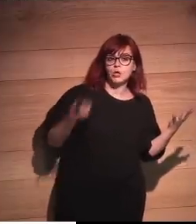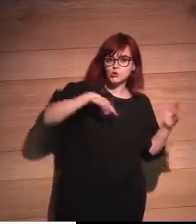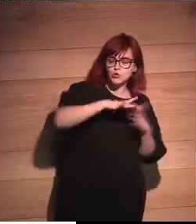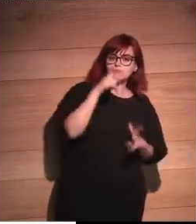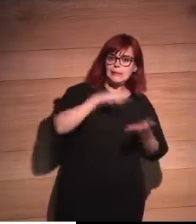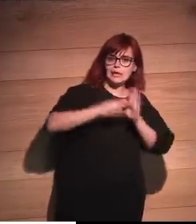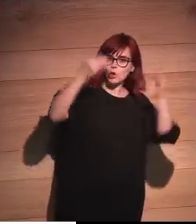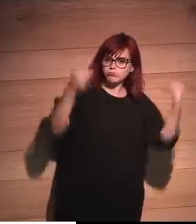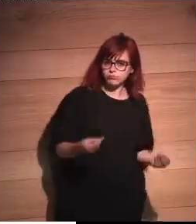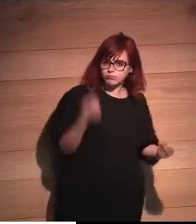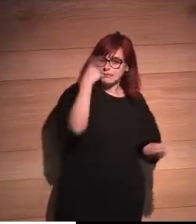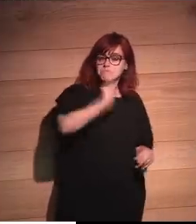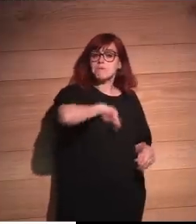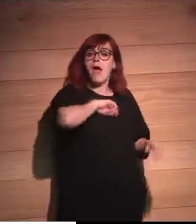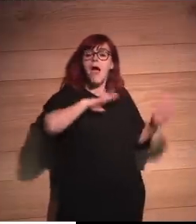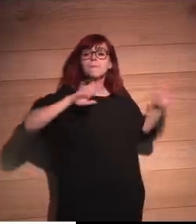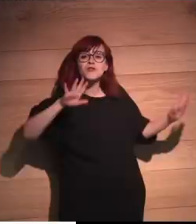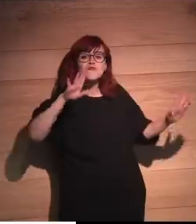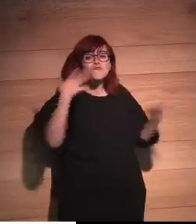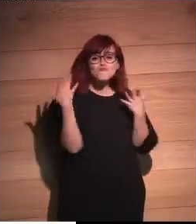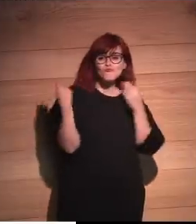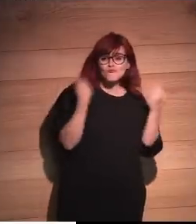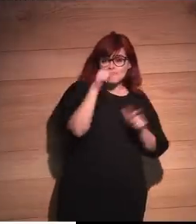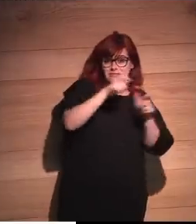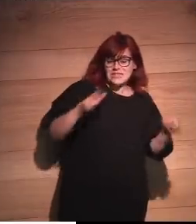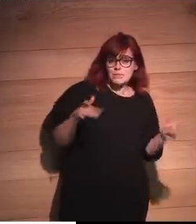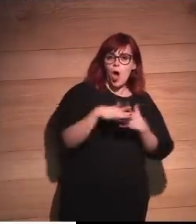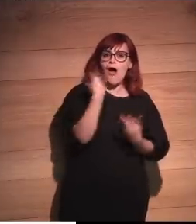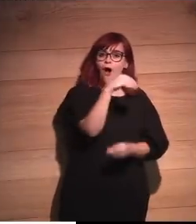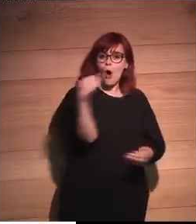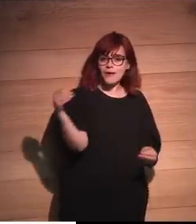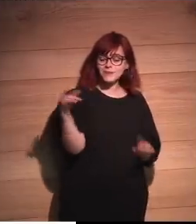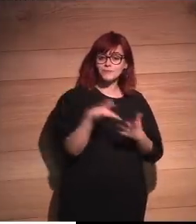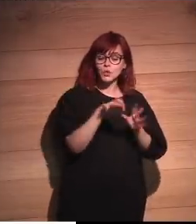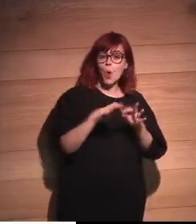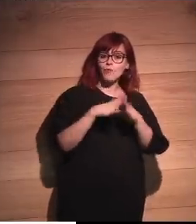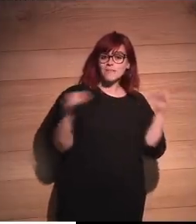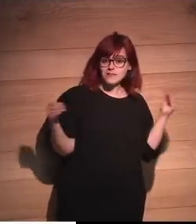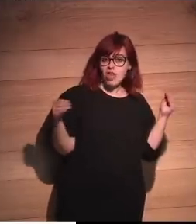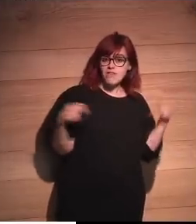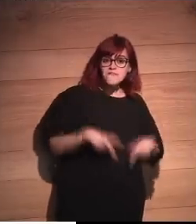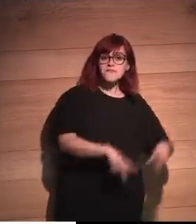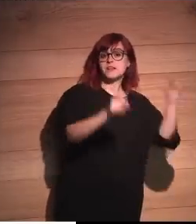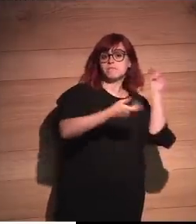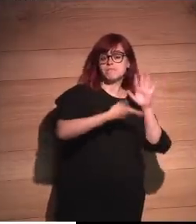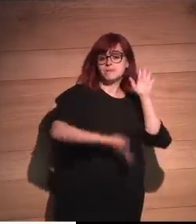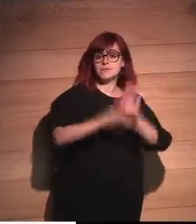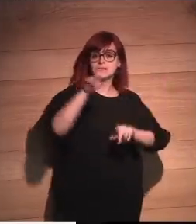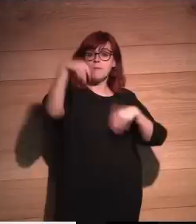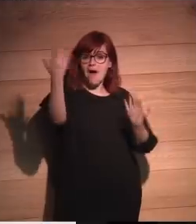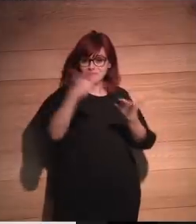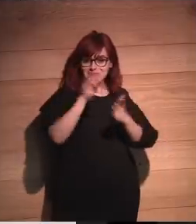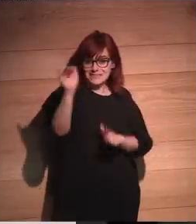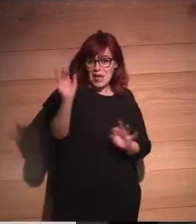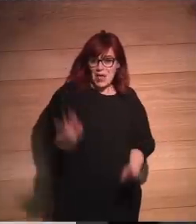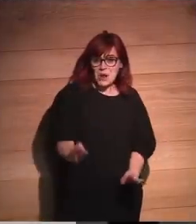tenemos muy buenos técnicos en España. Lo que pasa es que muchos de ellos, de los jóvenes que terminan su universidad, se van a trabajar al